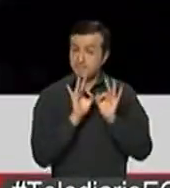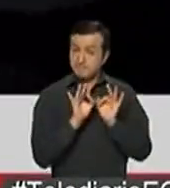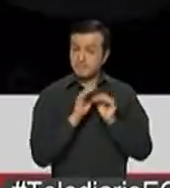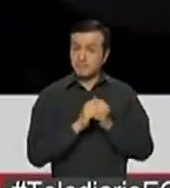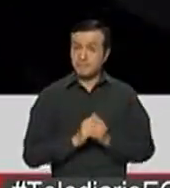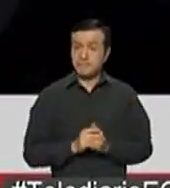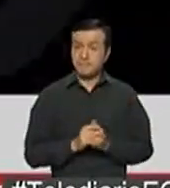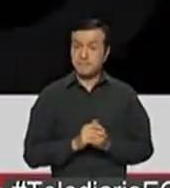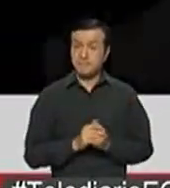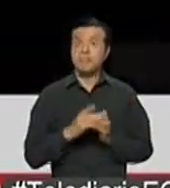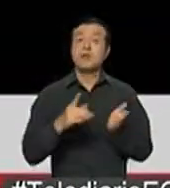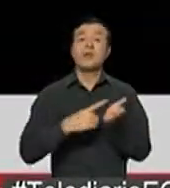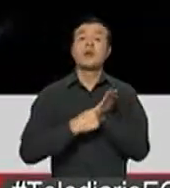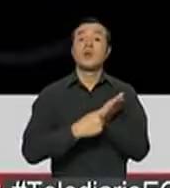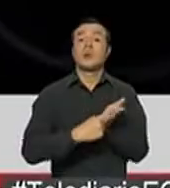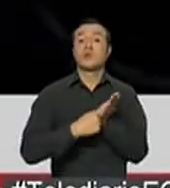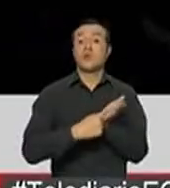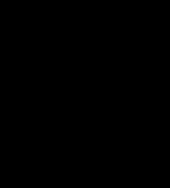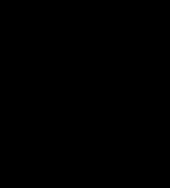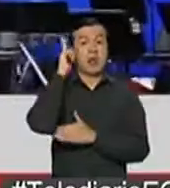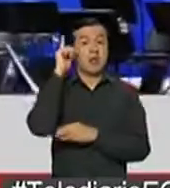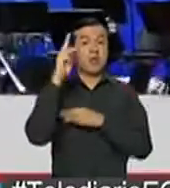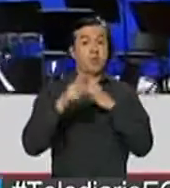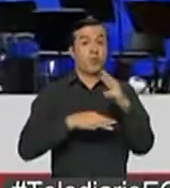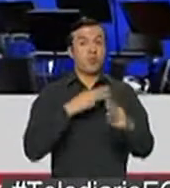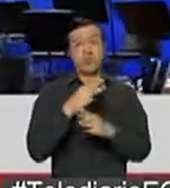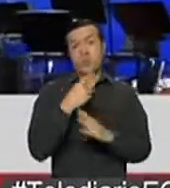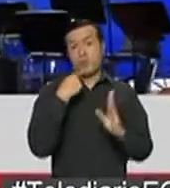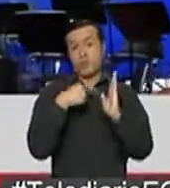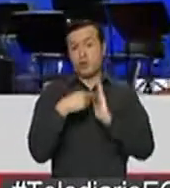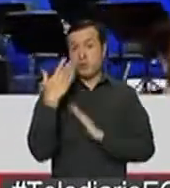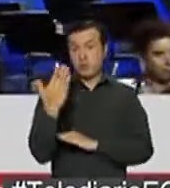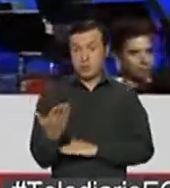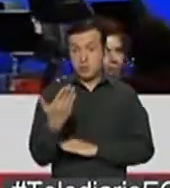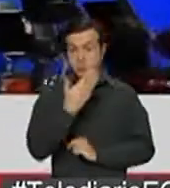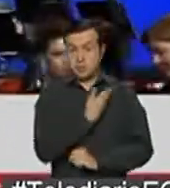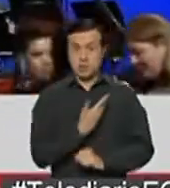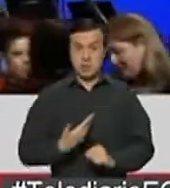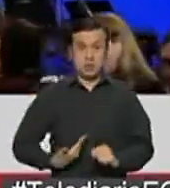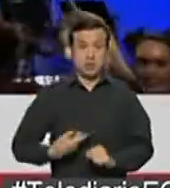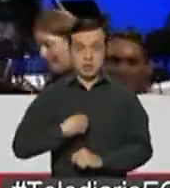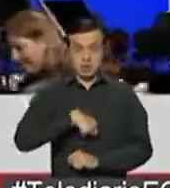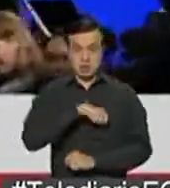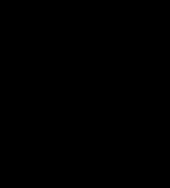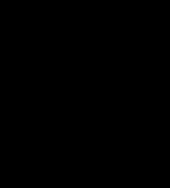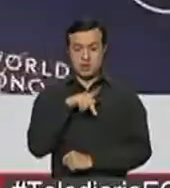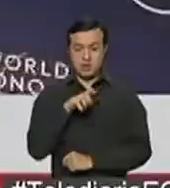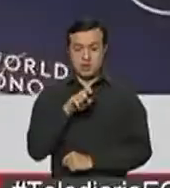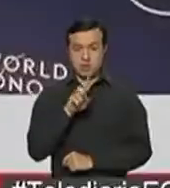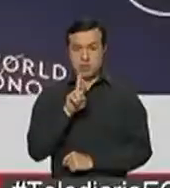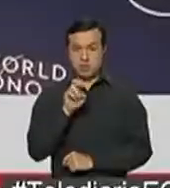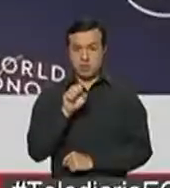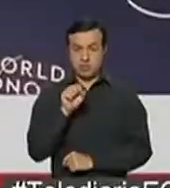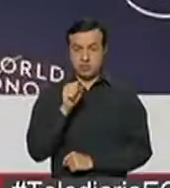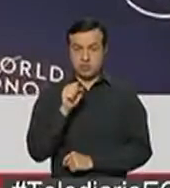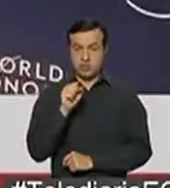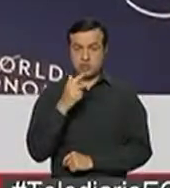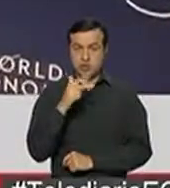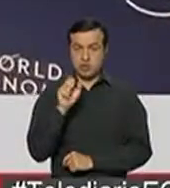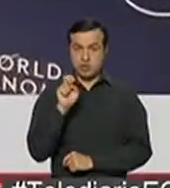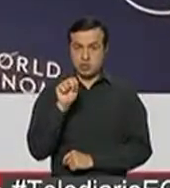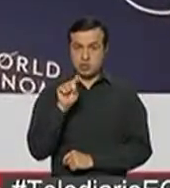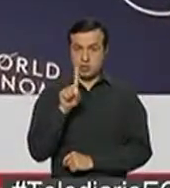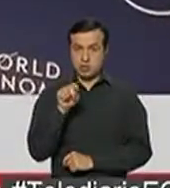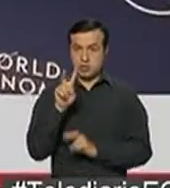sentido se realizarán reuniones bilaterales con líderes mundiales, como por ejemplo el presidente de España, Pedro Sánchez. Donde vamos a conversar de